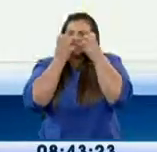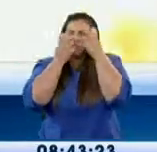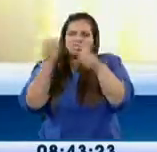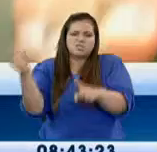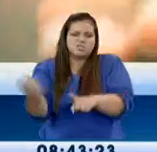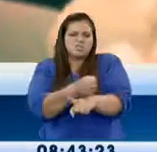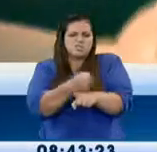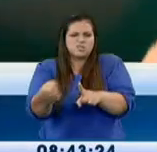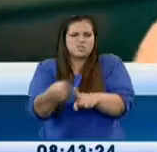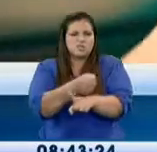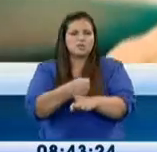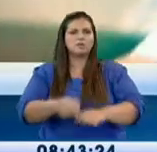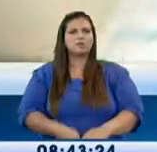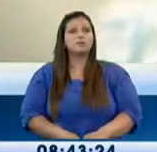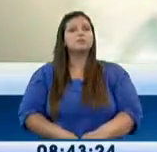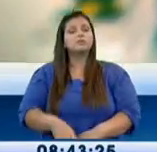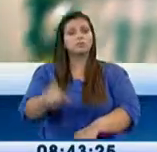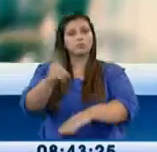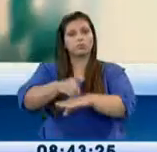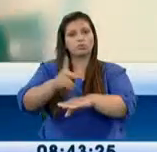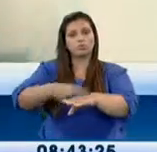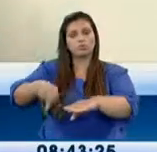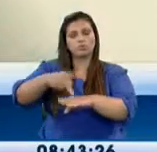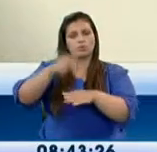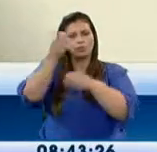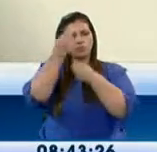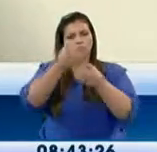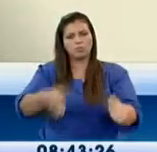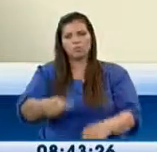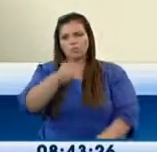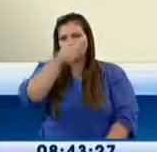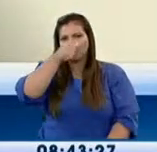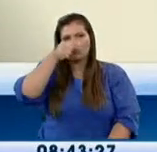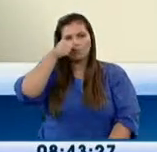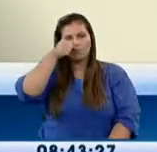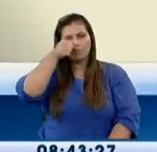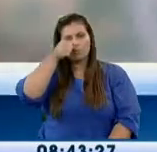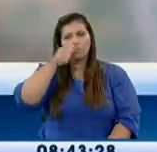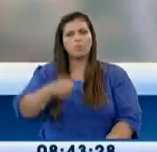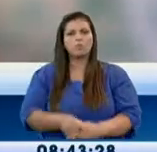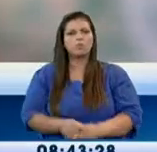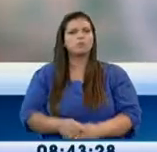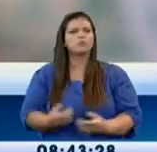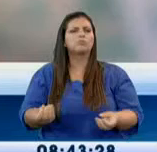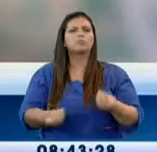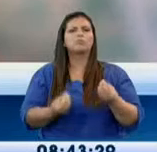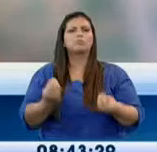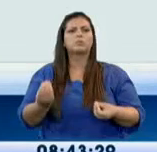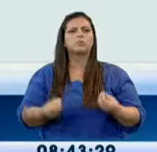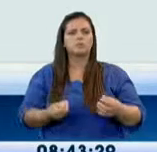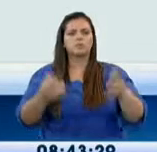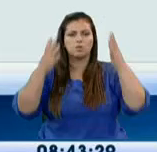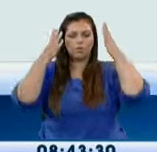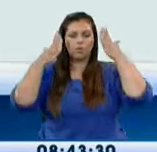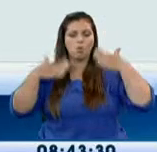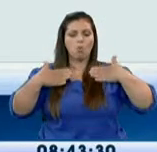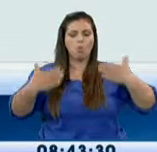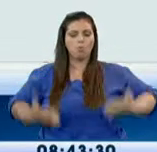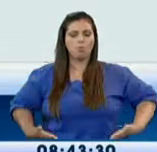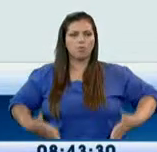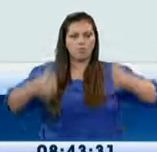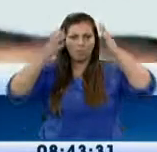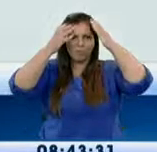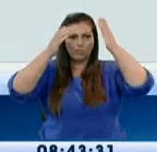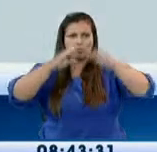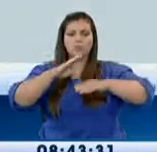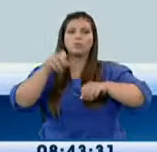violento. Este neuropsiquiatra sostiene que cualquier sustancia estupefaciente atrofia seriamente al organismo y puede producir